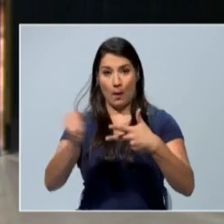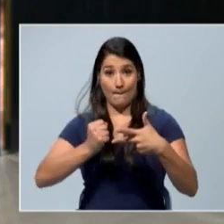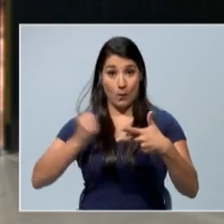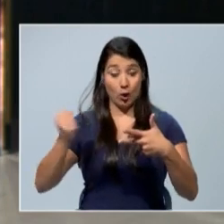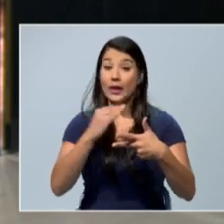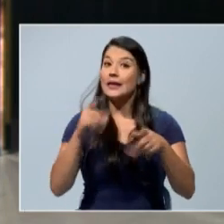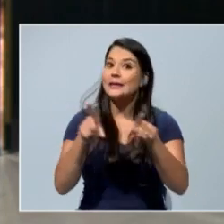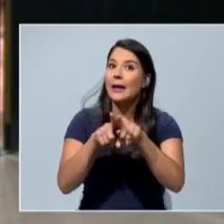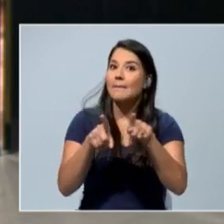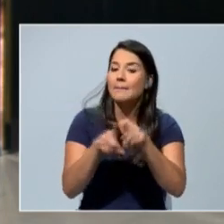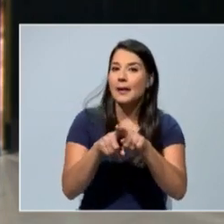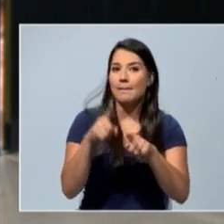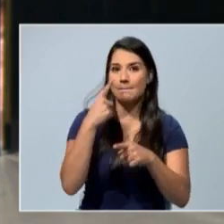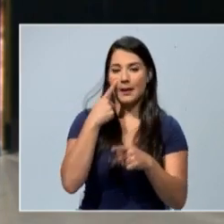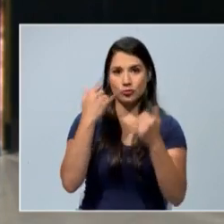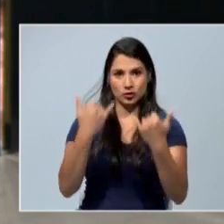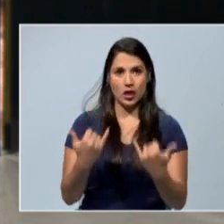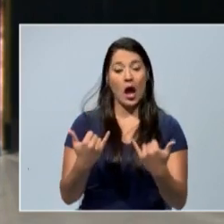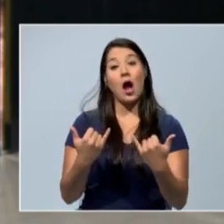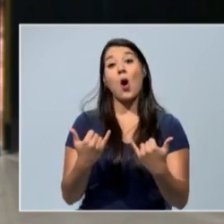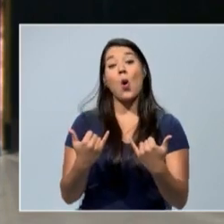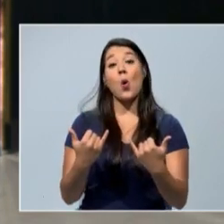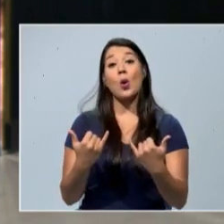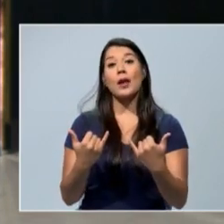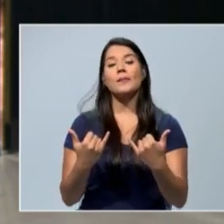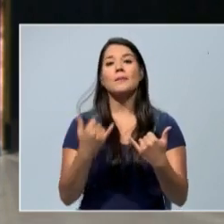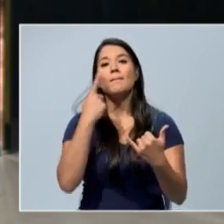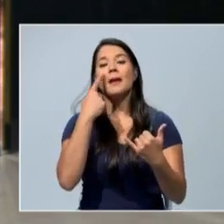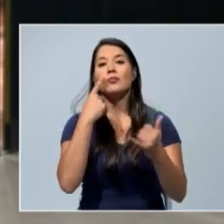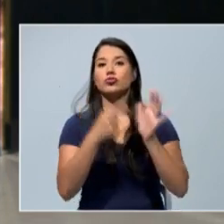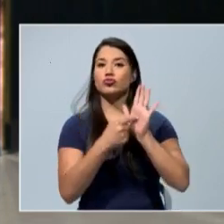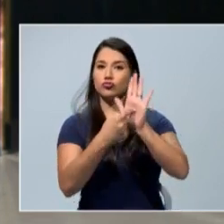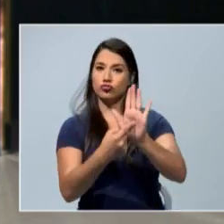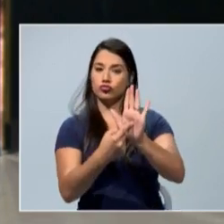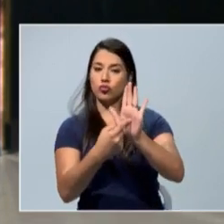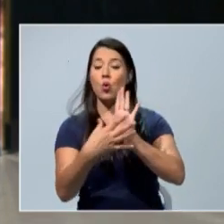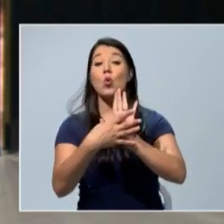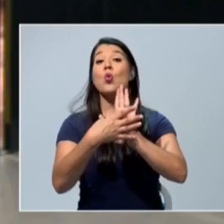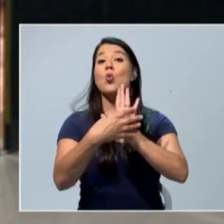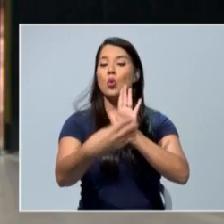estamos observando en imágenes una réplica.